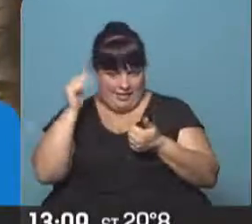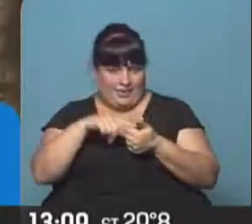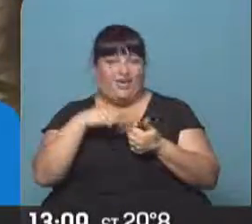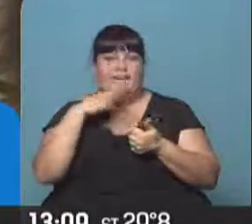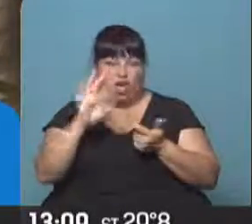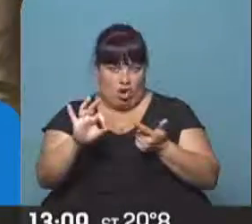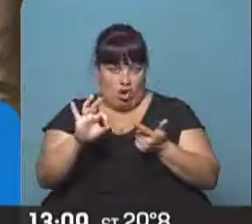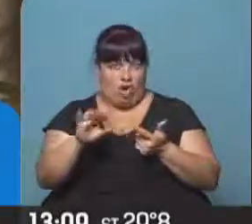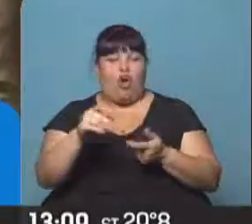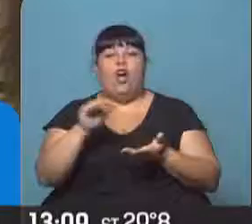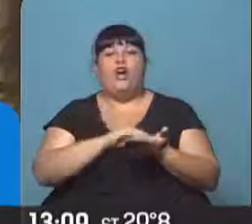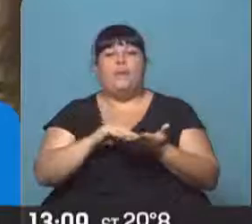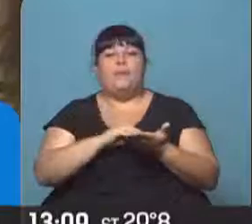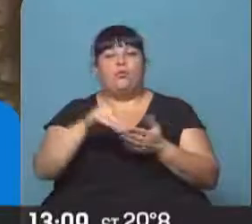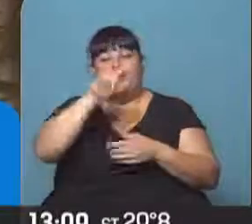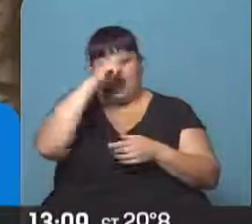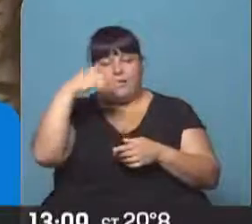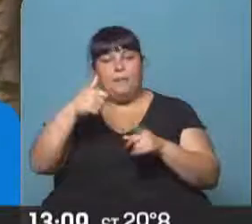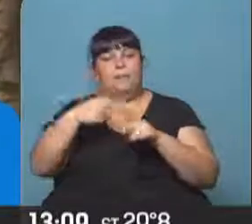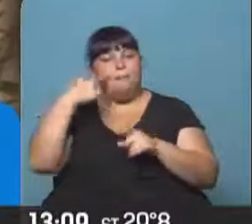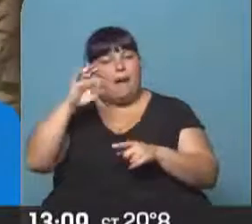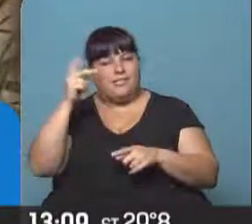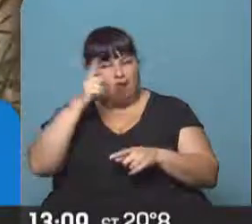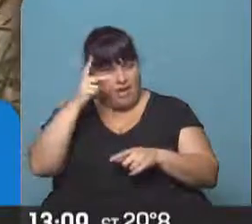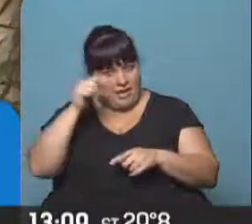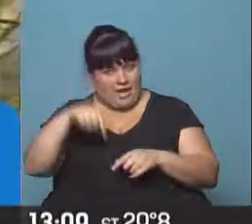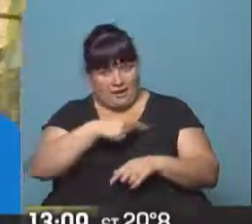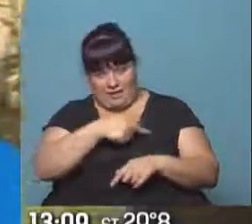Kirchner y su hijo, el diputado nacional Máximo Kirchner, en estos días.